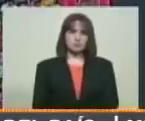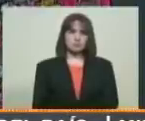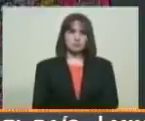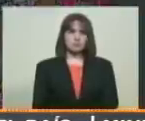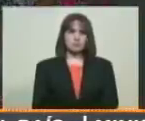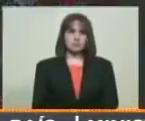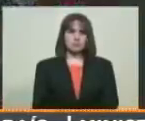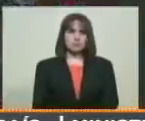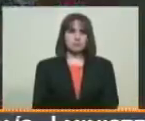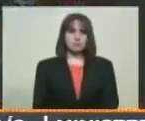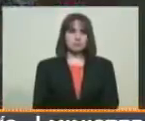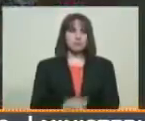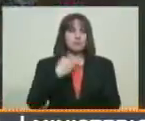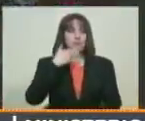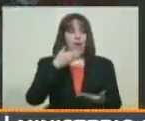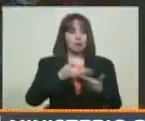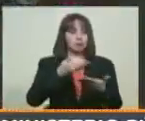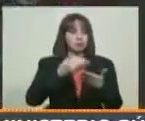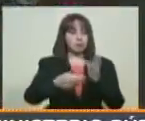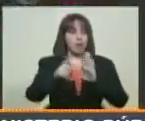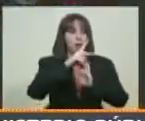Y el plan Chamba Juvenil.